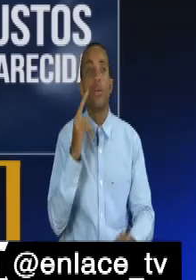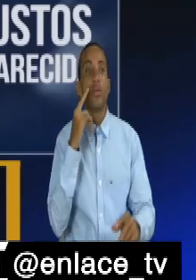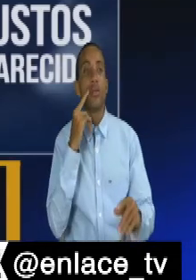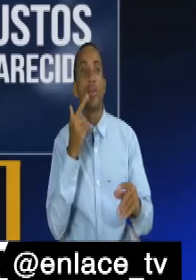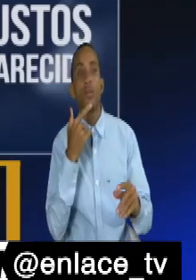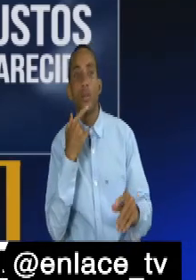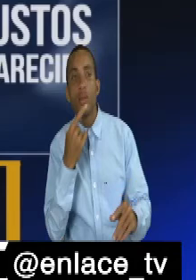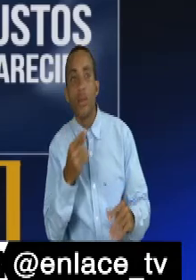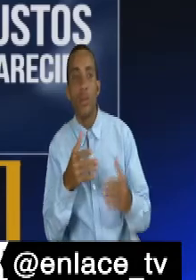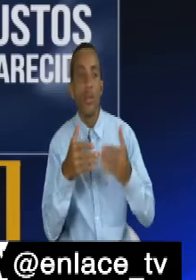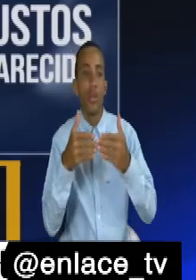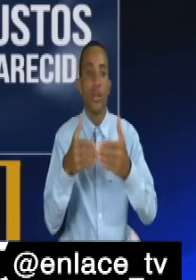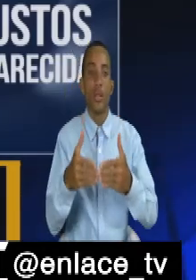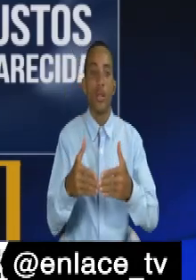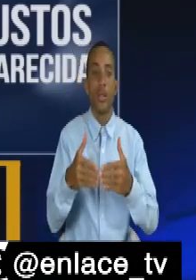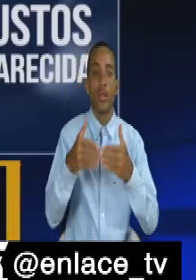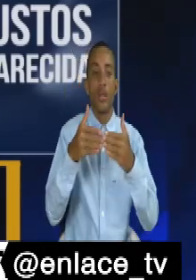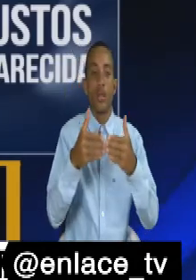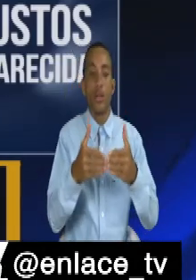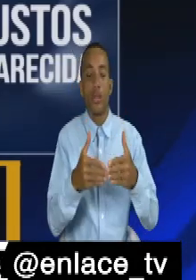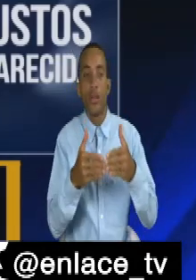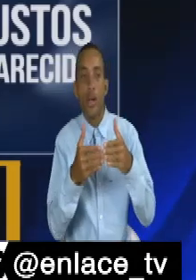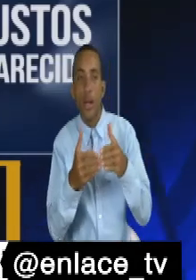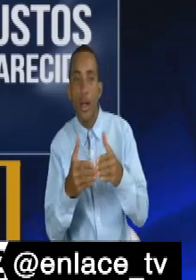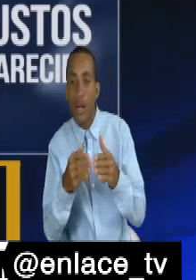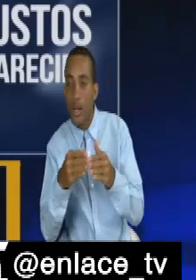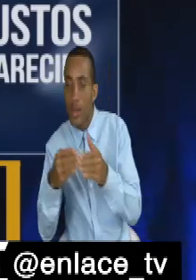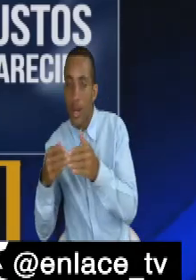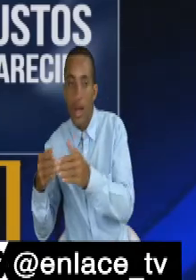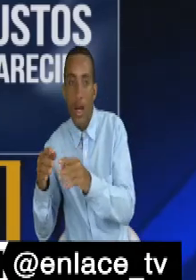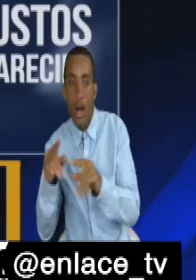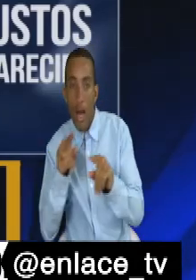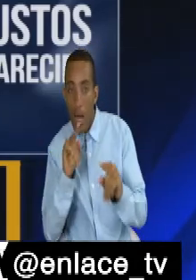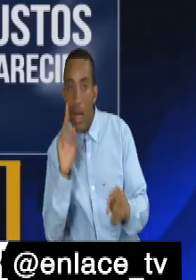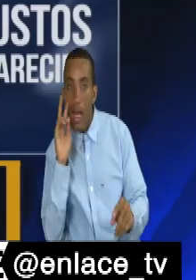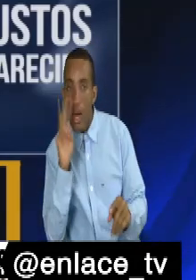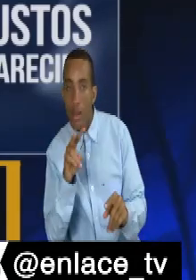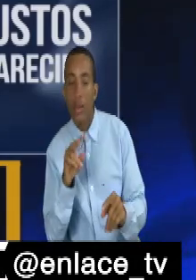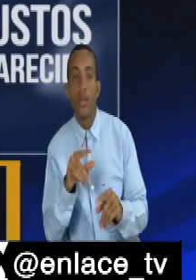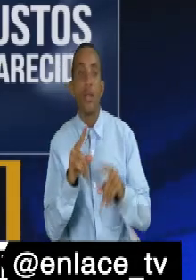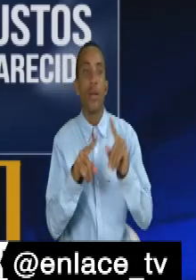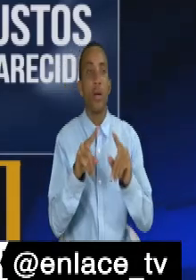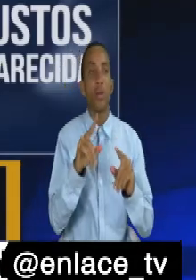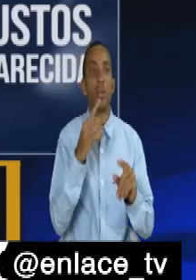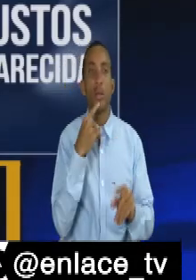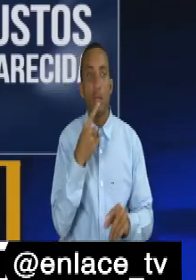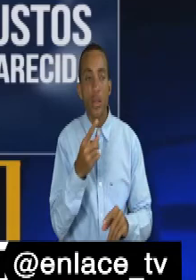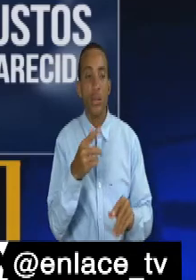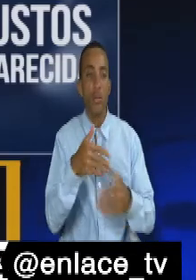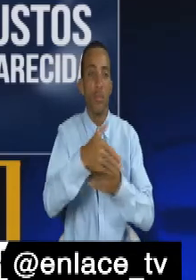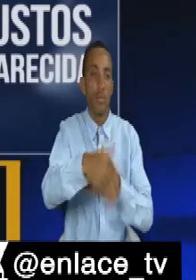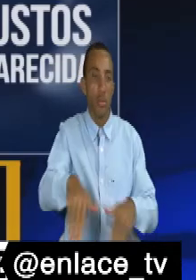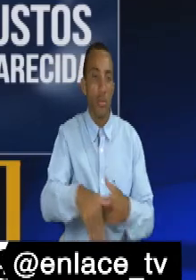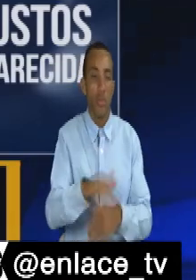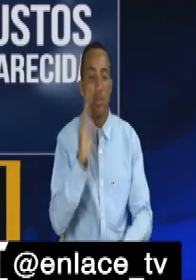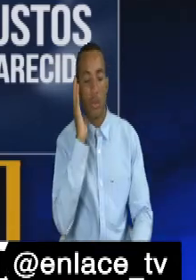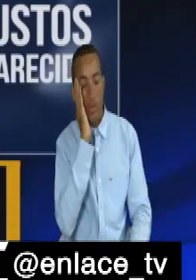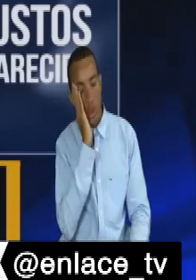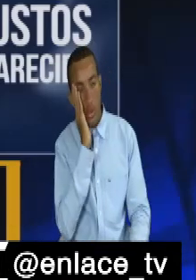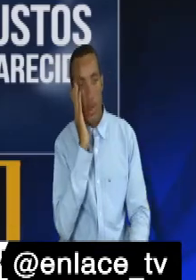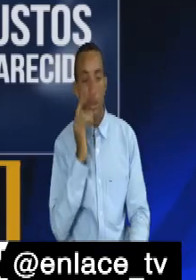ahí está durmiendo en la calle, la intemperie. Entonces, la verdad, no hemos sabido nada de ella desde el día que ella dijo